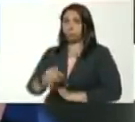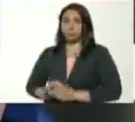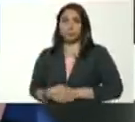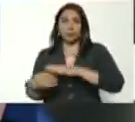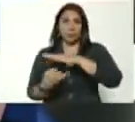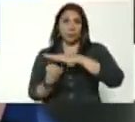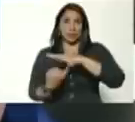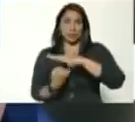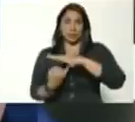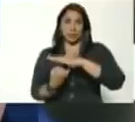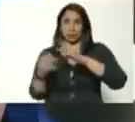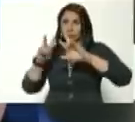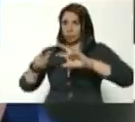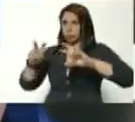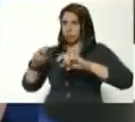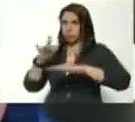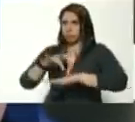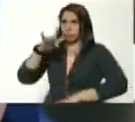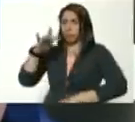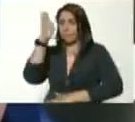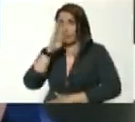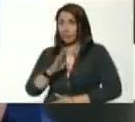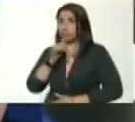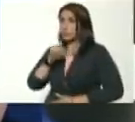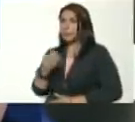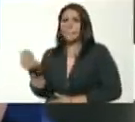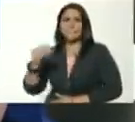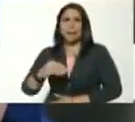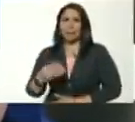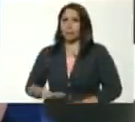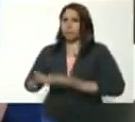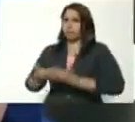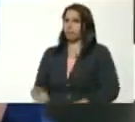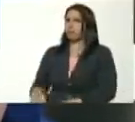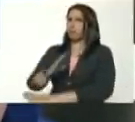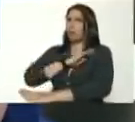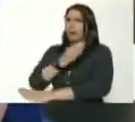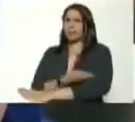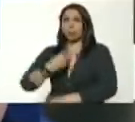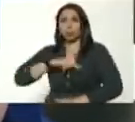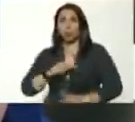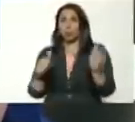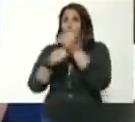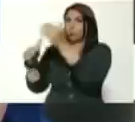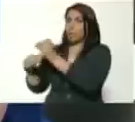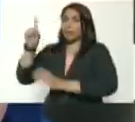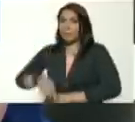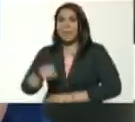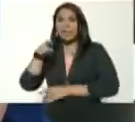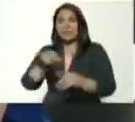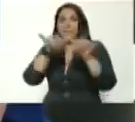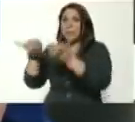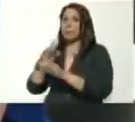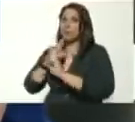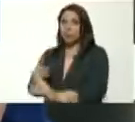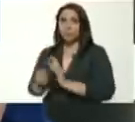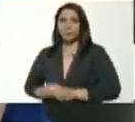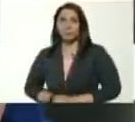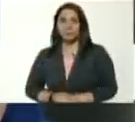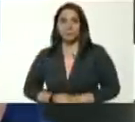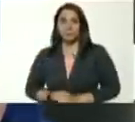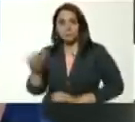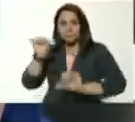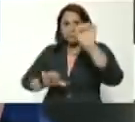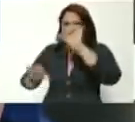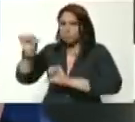el Instituto de Investigación de Alto Prestigio de Brasil reporta mayor carga viral, y nosotros estamos encontrando también este mismo resultado desde el punto de vista experimental